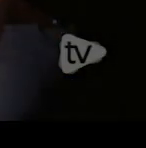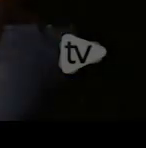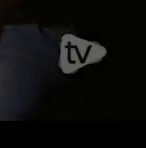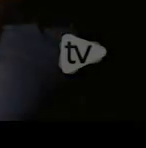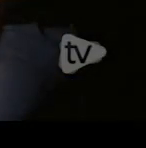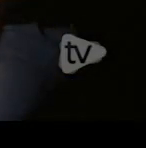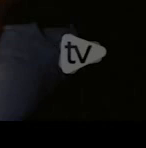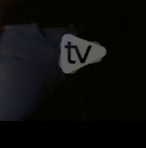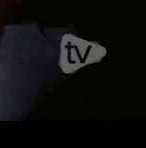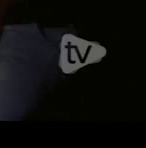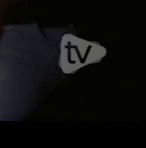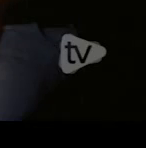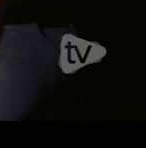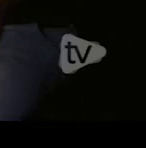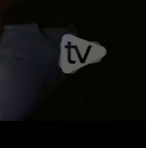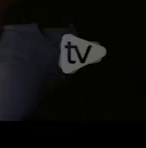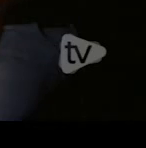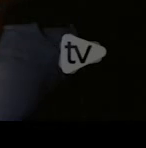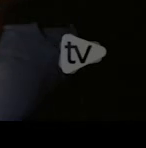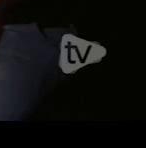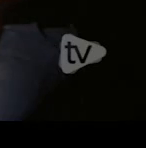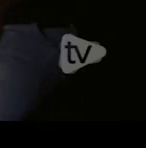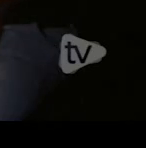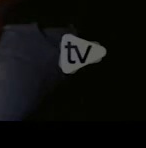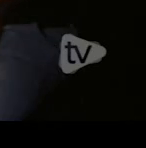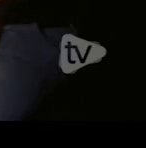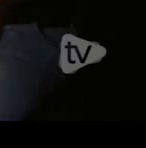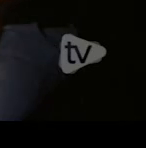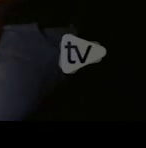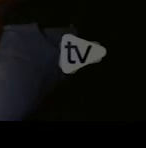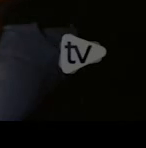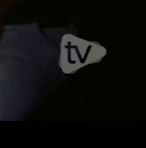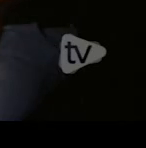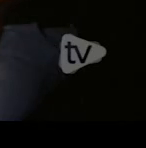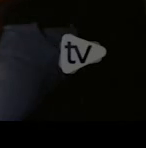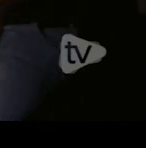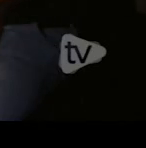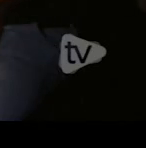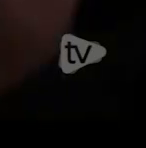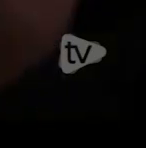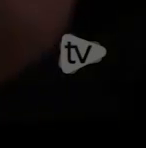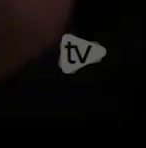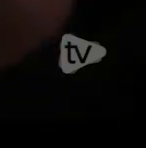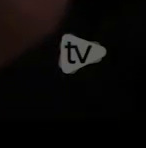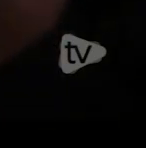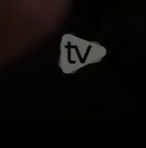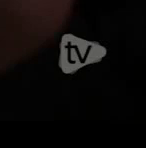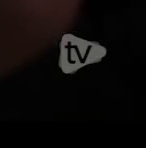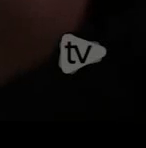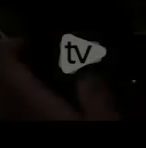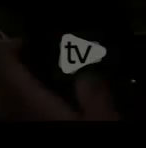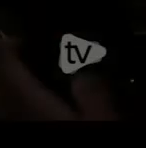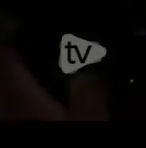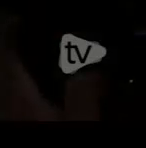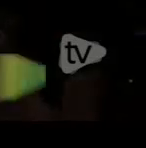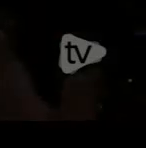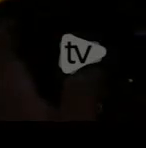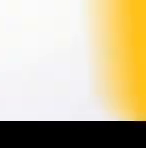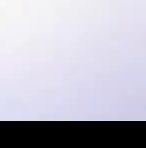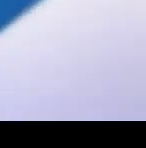Cuando tú te hallas. Esta es mi canción. Sábado 8 p.m. por Ecuador TV.